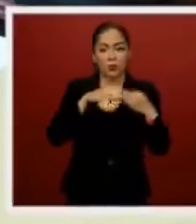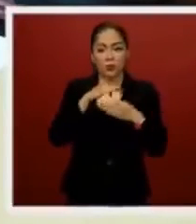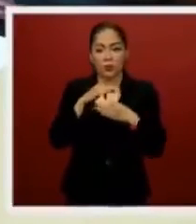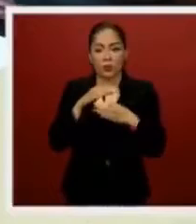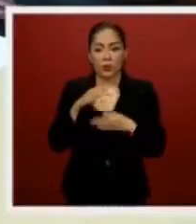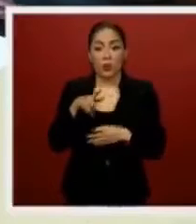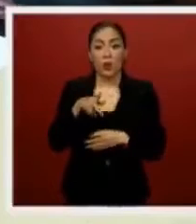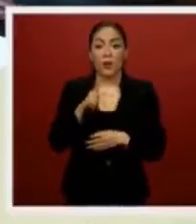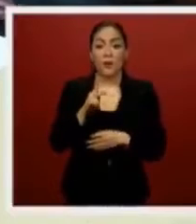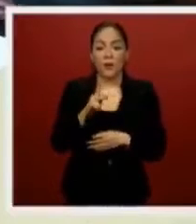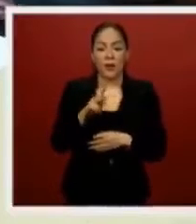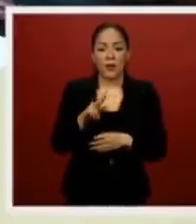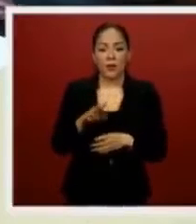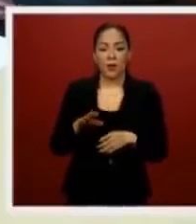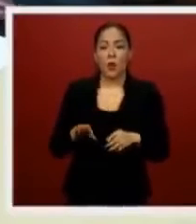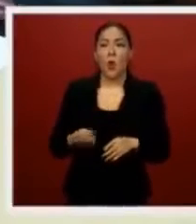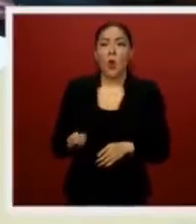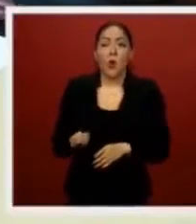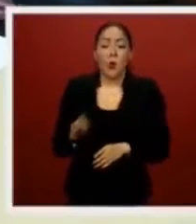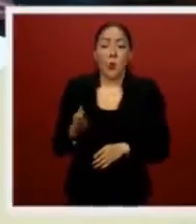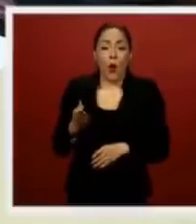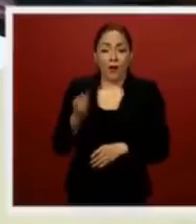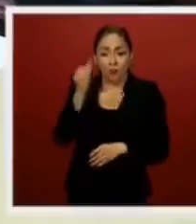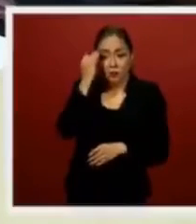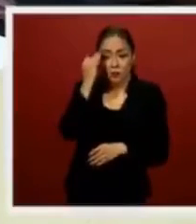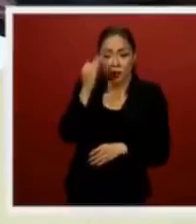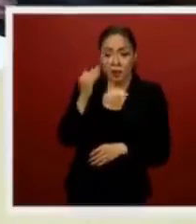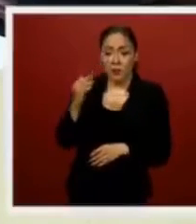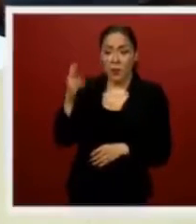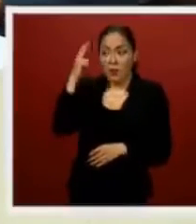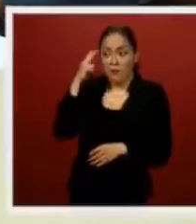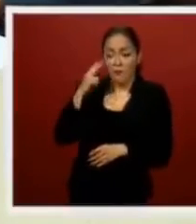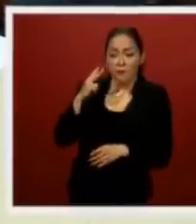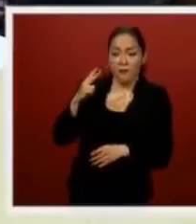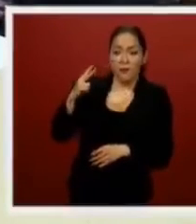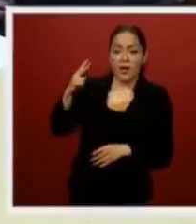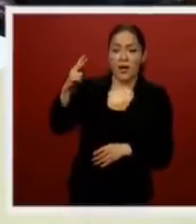cuántas millas recorrió eso Así que es. nosotros estamos comprando para